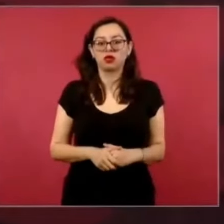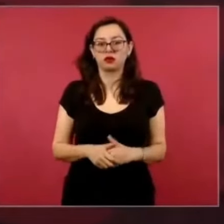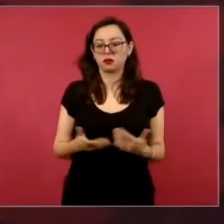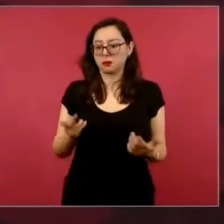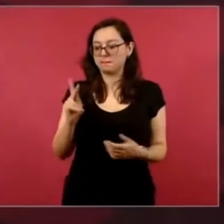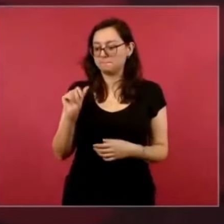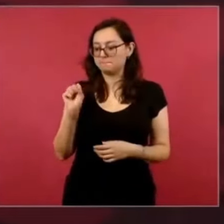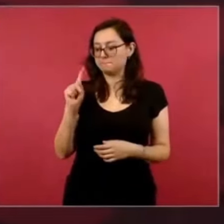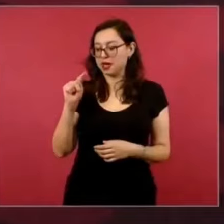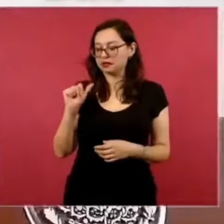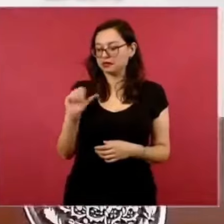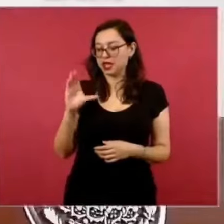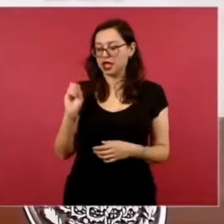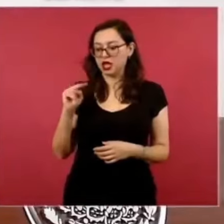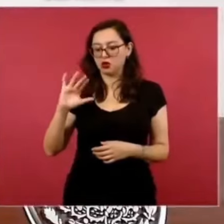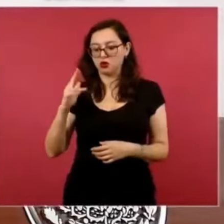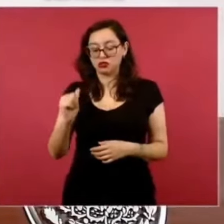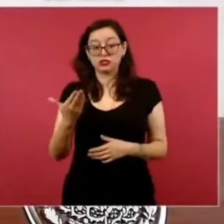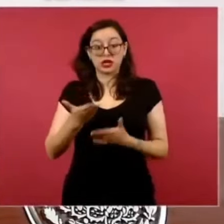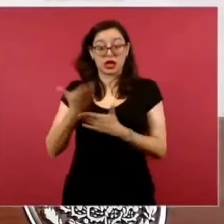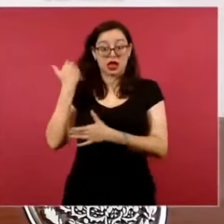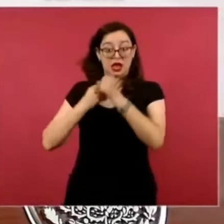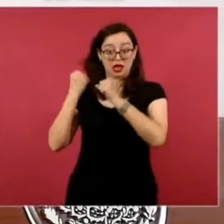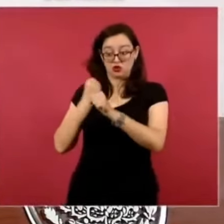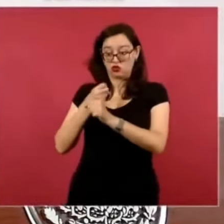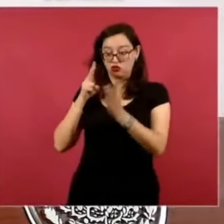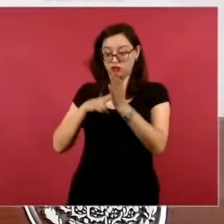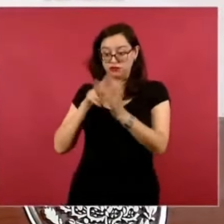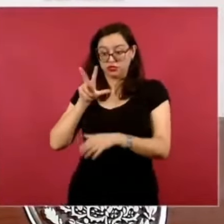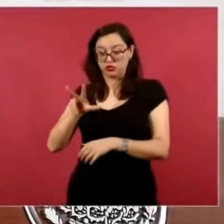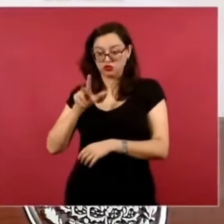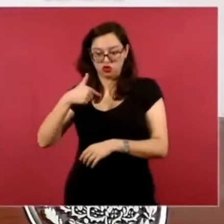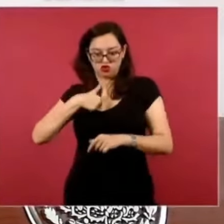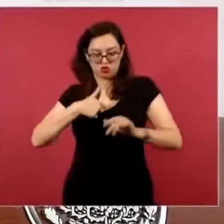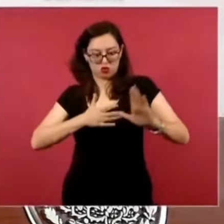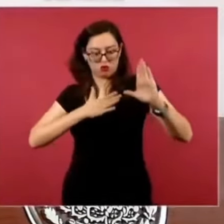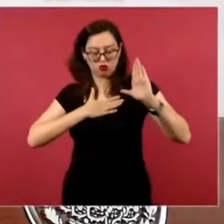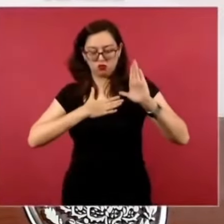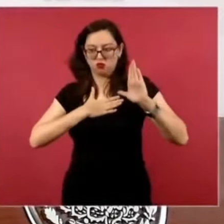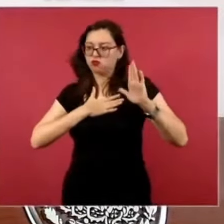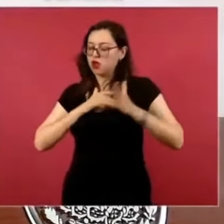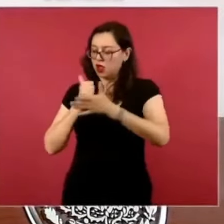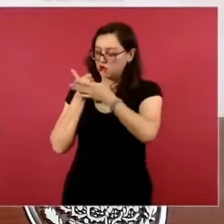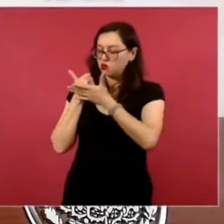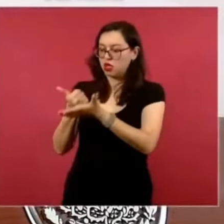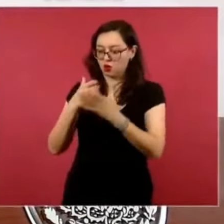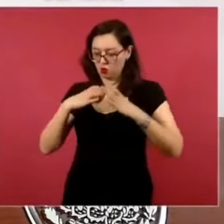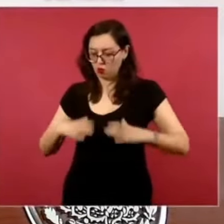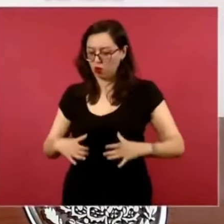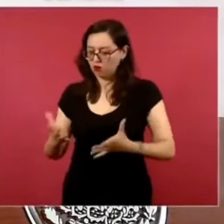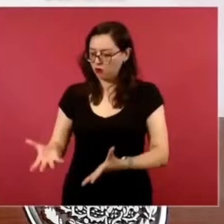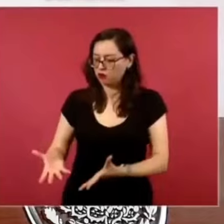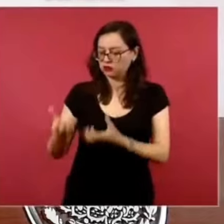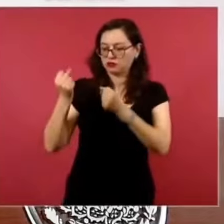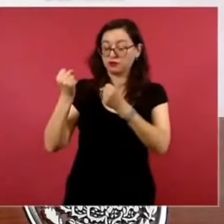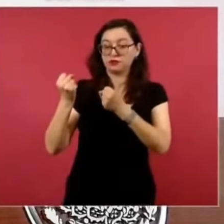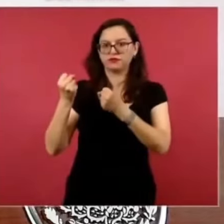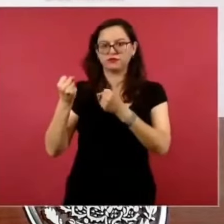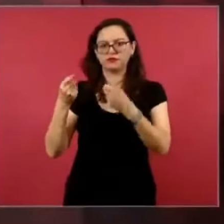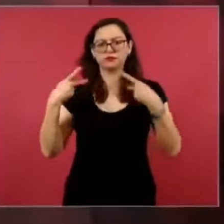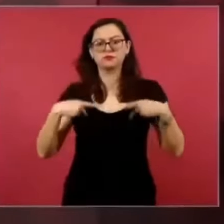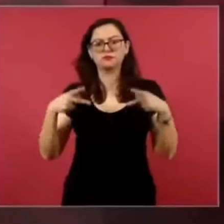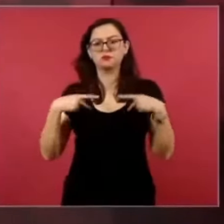Concha desde que llegamos. Y estuvimos ahí trabajando y estamos trabajando